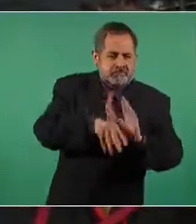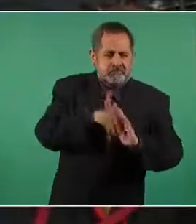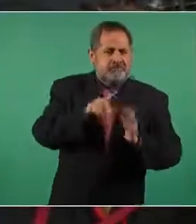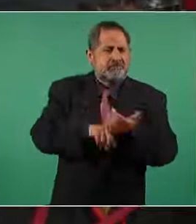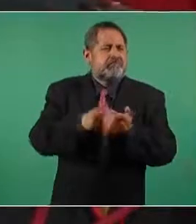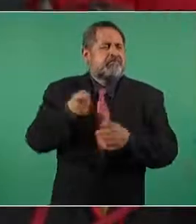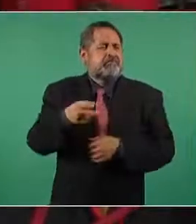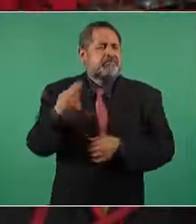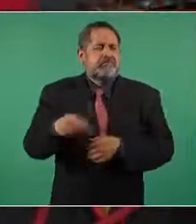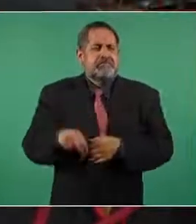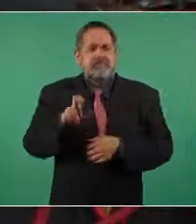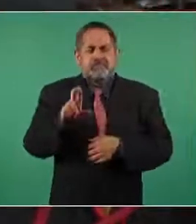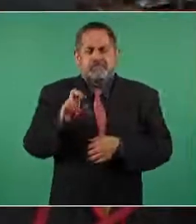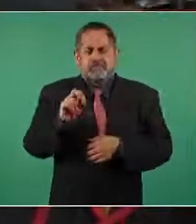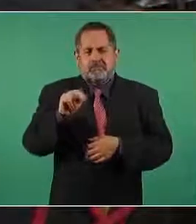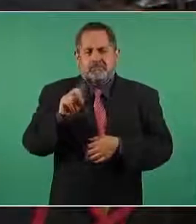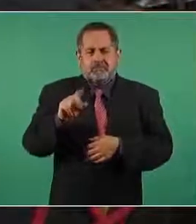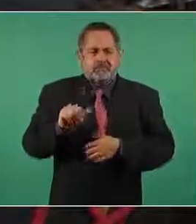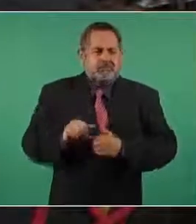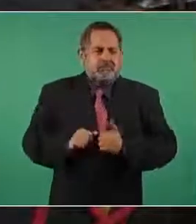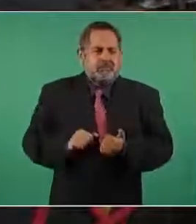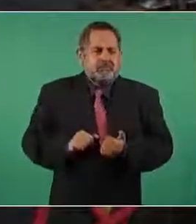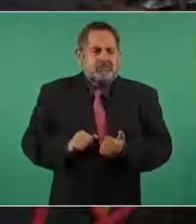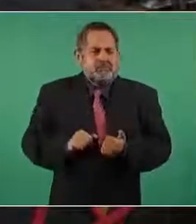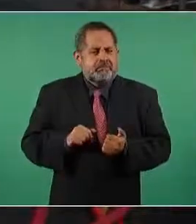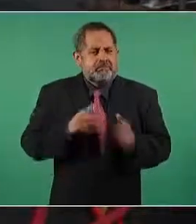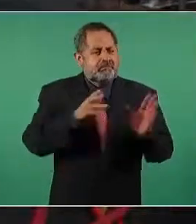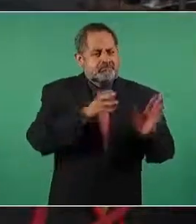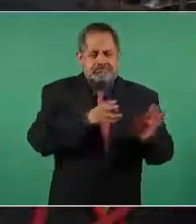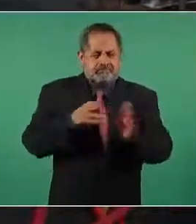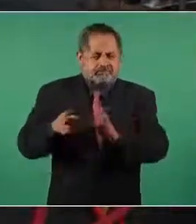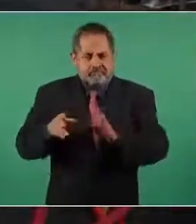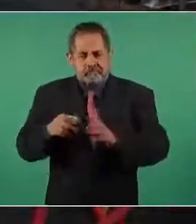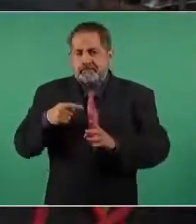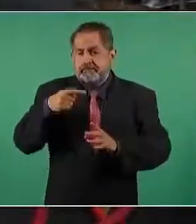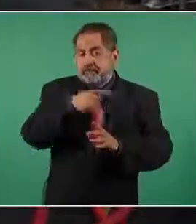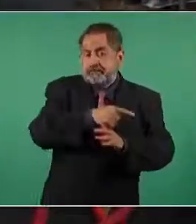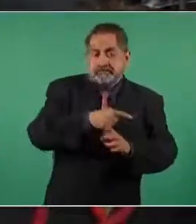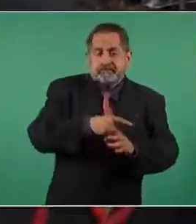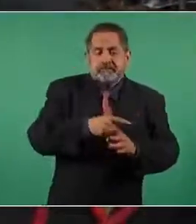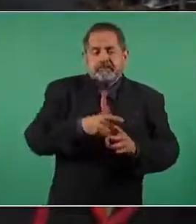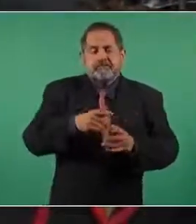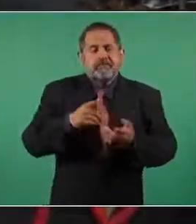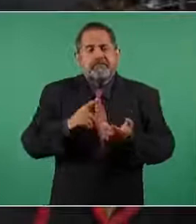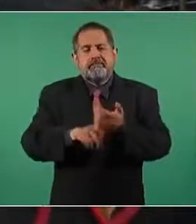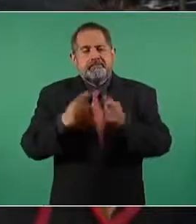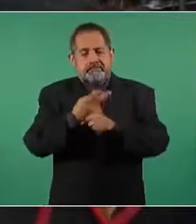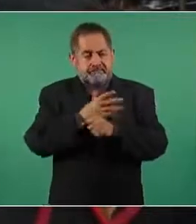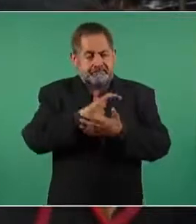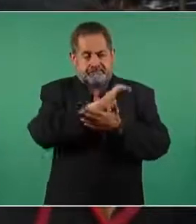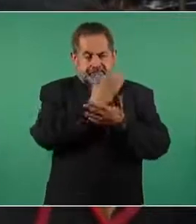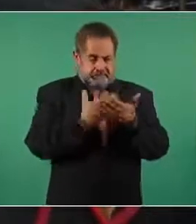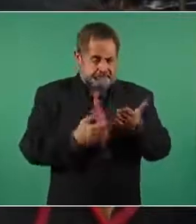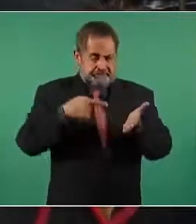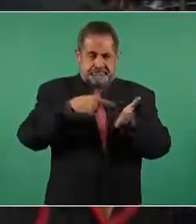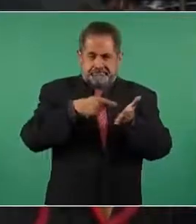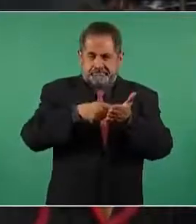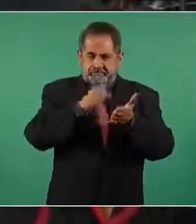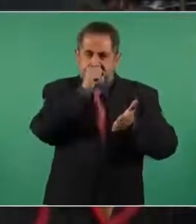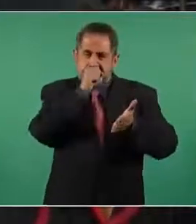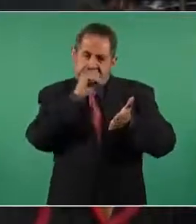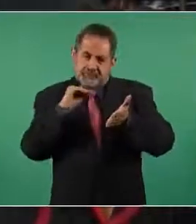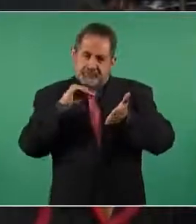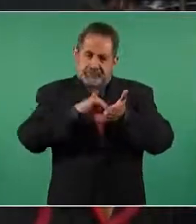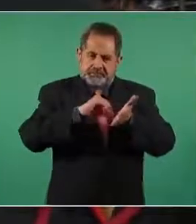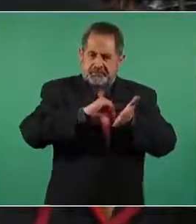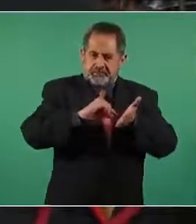rondas o bloques petroleros. En estos bloques petroleros, en los contratos, existe una cláusula